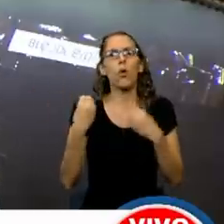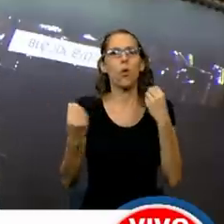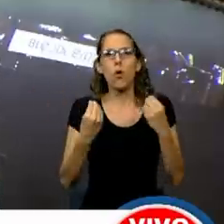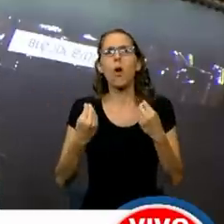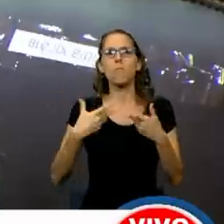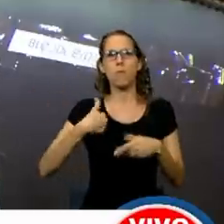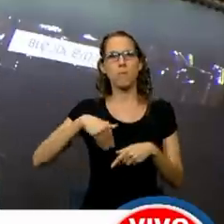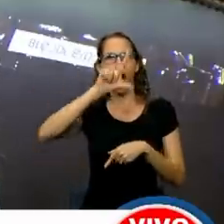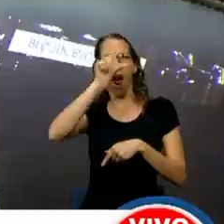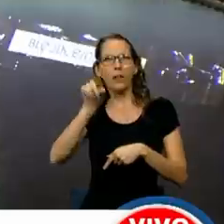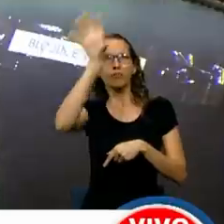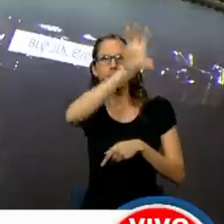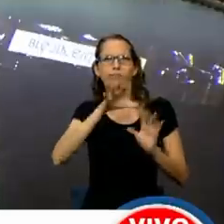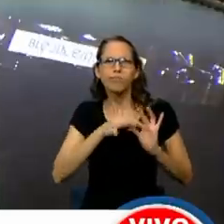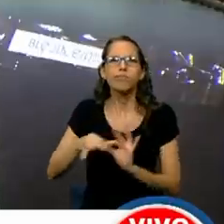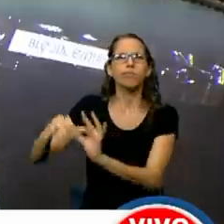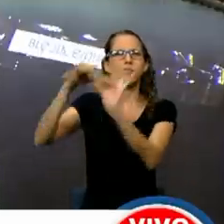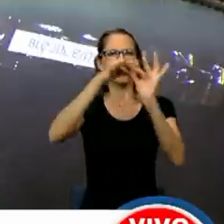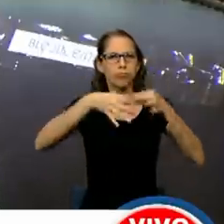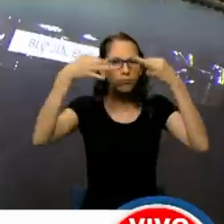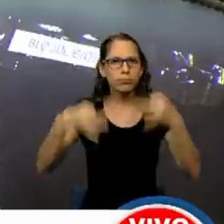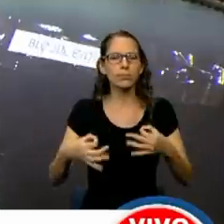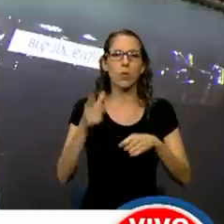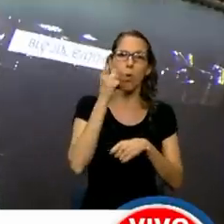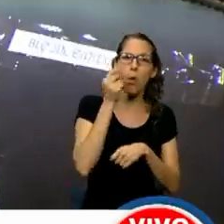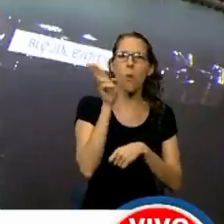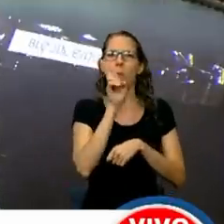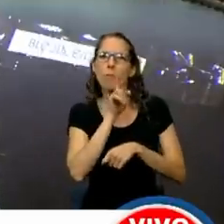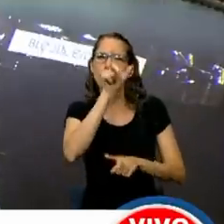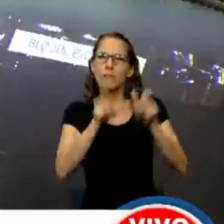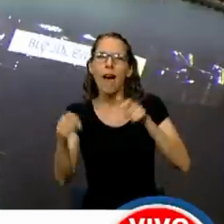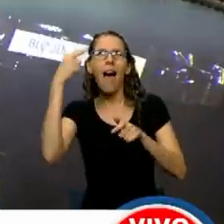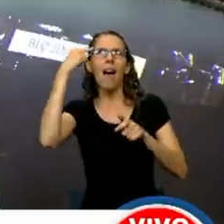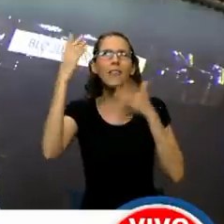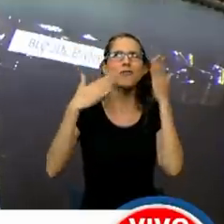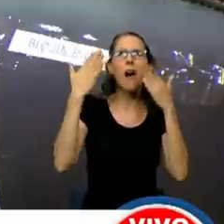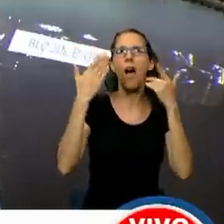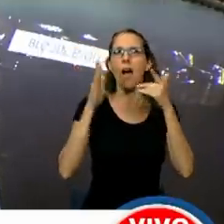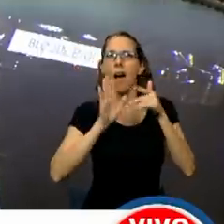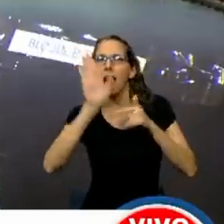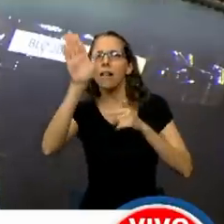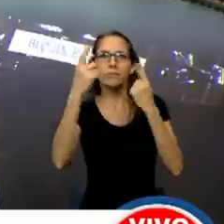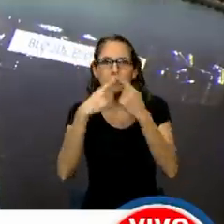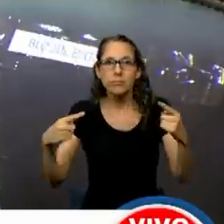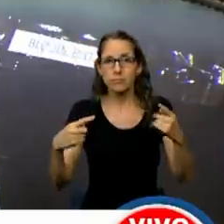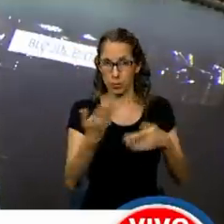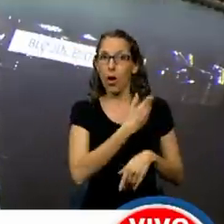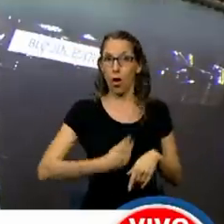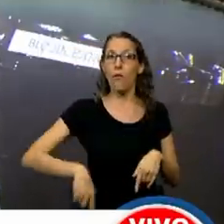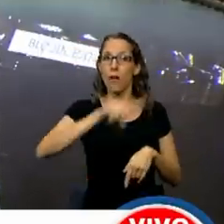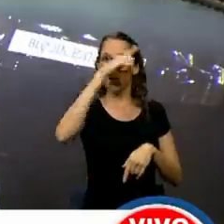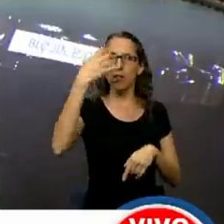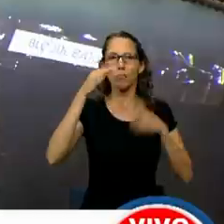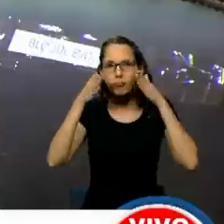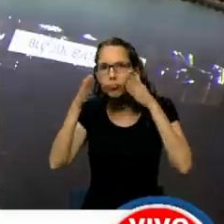país federal hay muchos hombres y mujeres que tienen proyectos que tienen sueños y es este gobierno nacional el que no tienen que